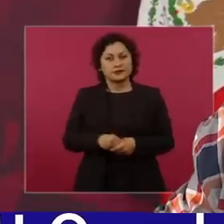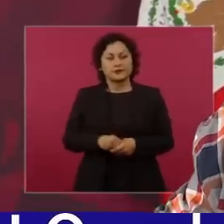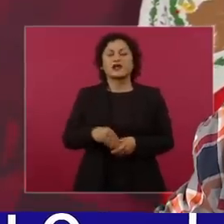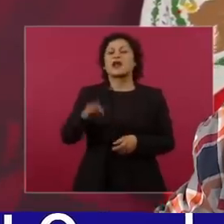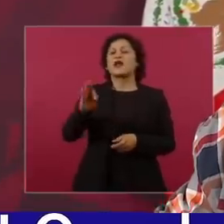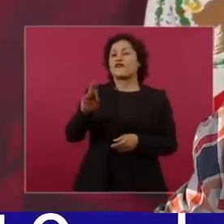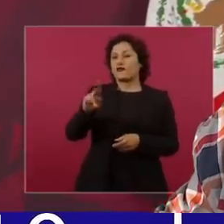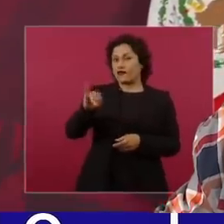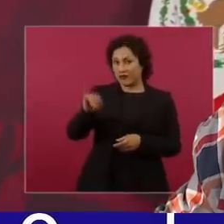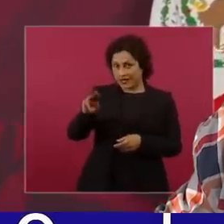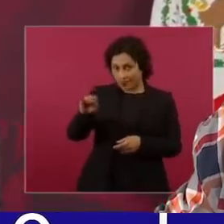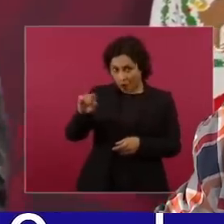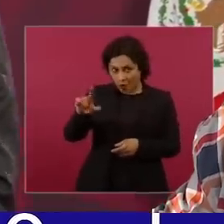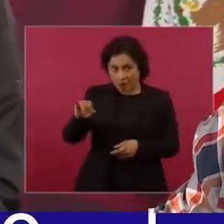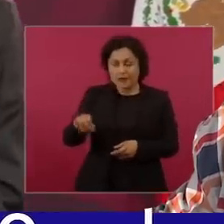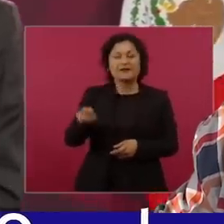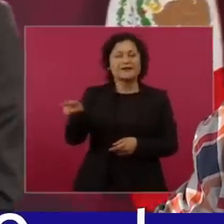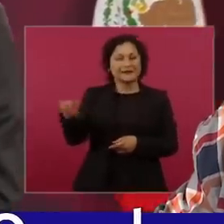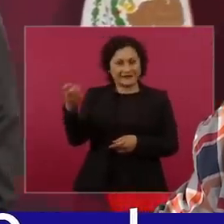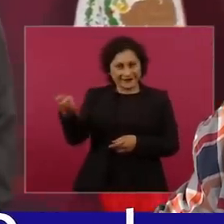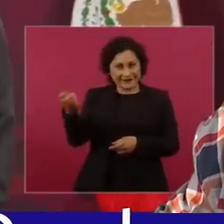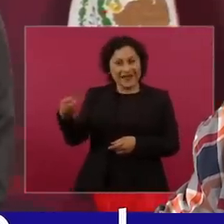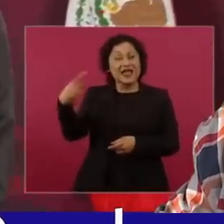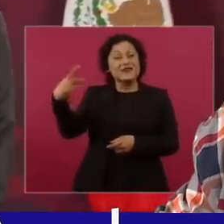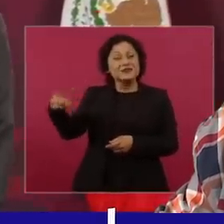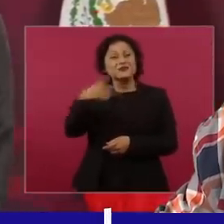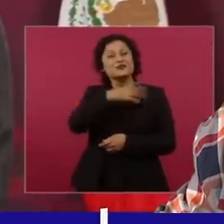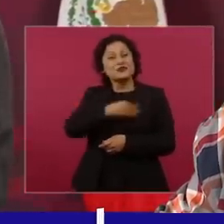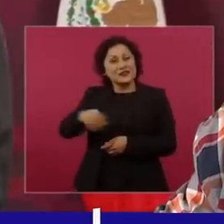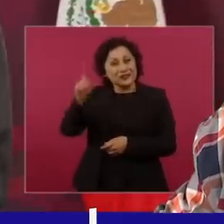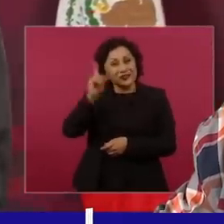Fujimori, sí, su hija y todo.